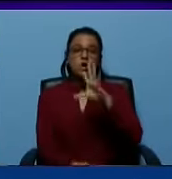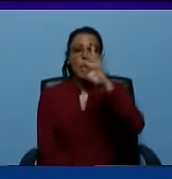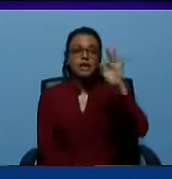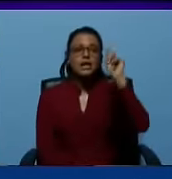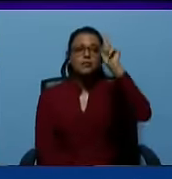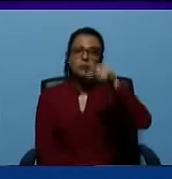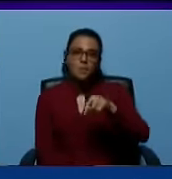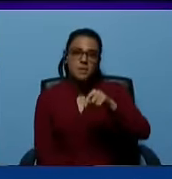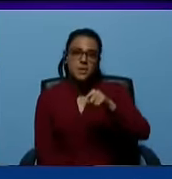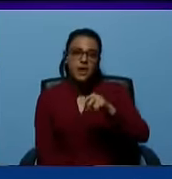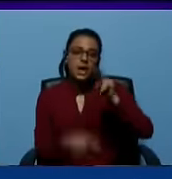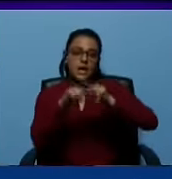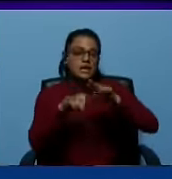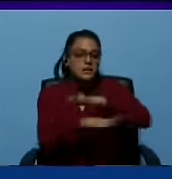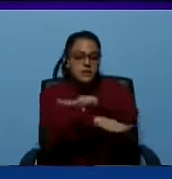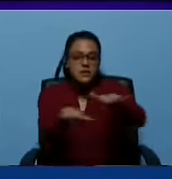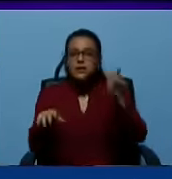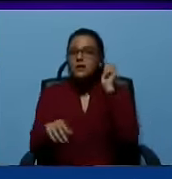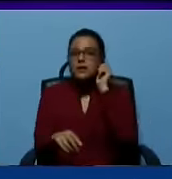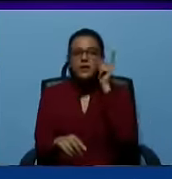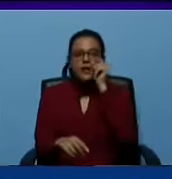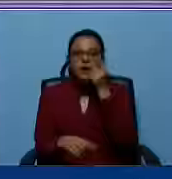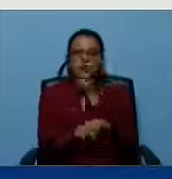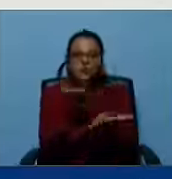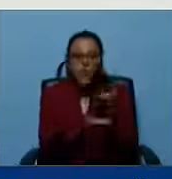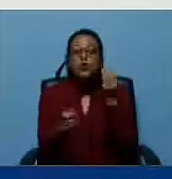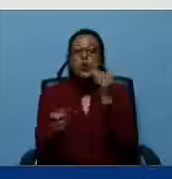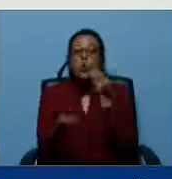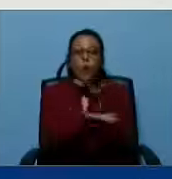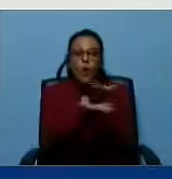4.500.000 niños, niñas y jóvenes